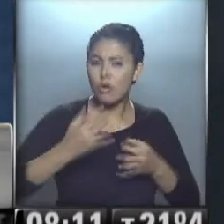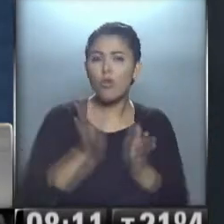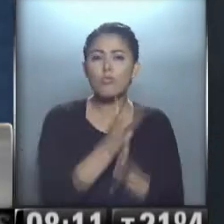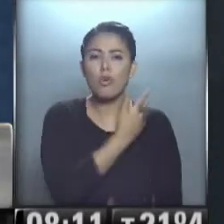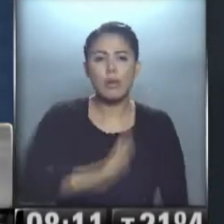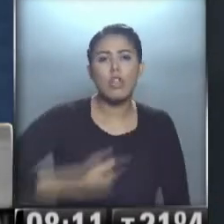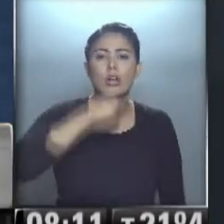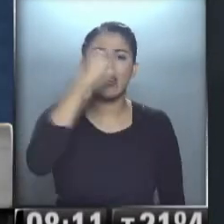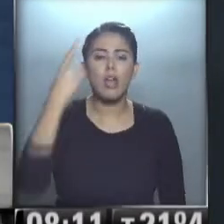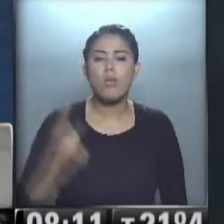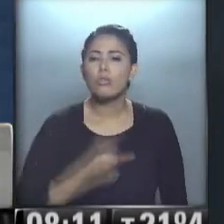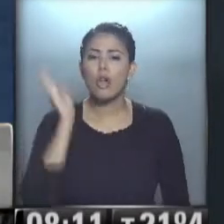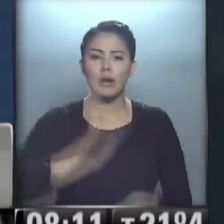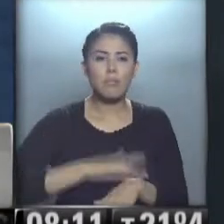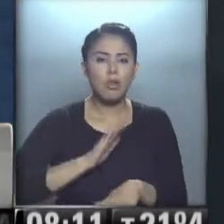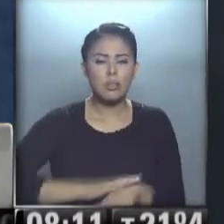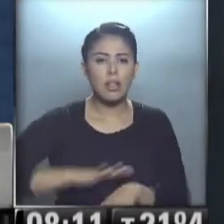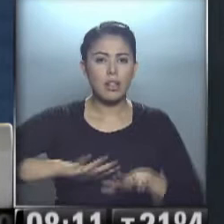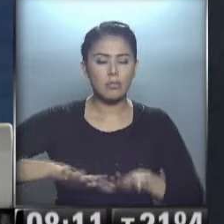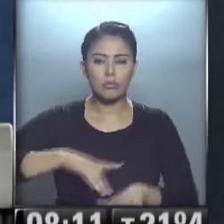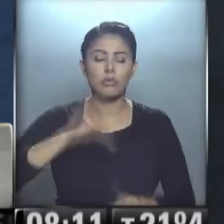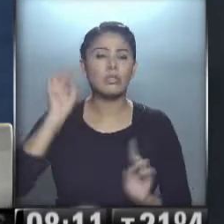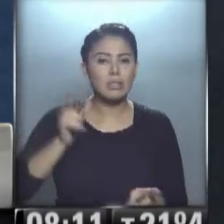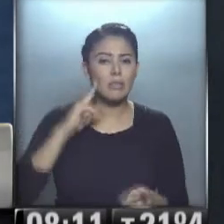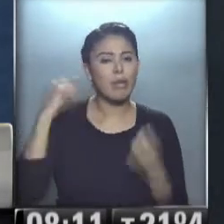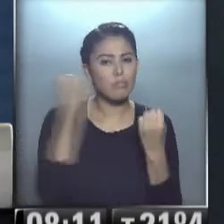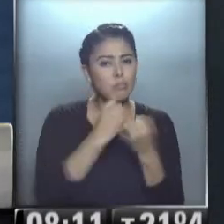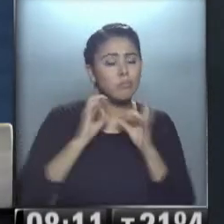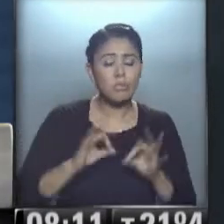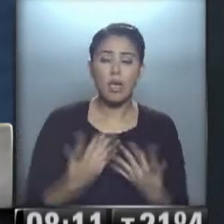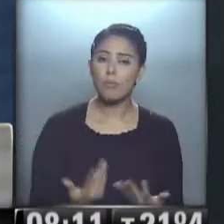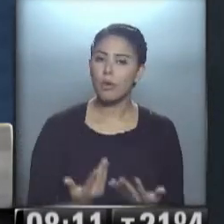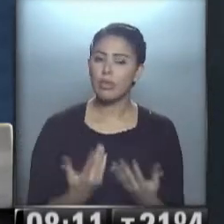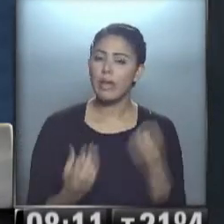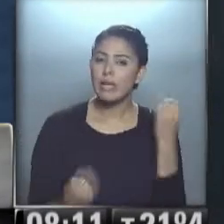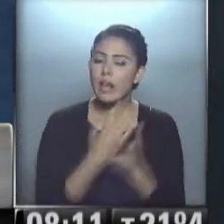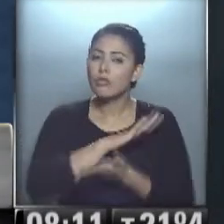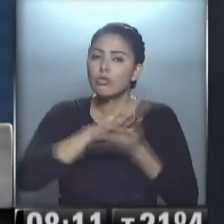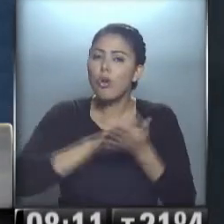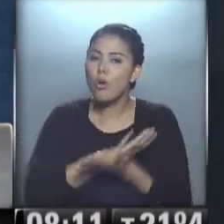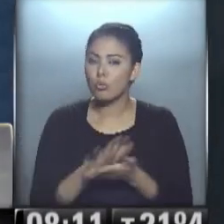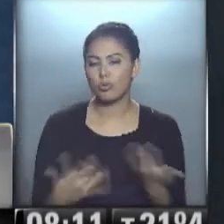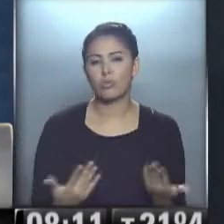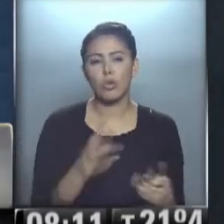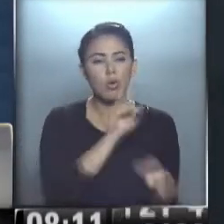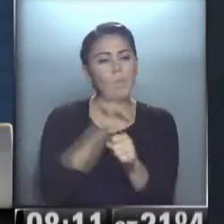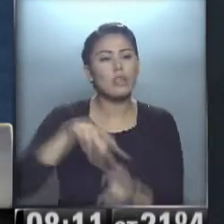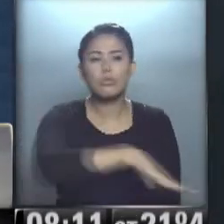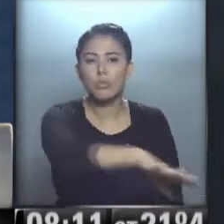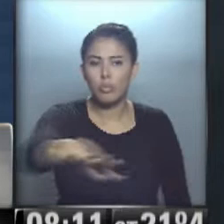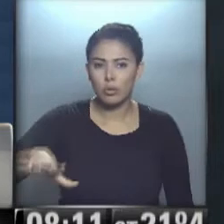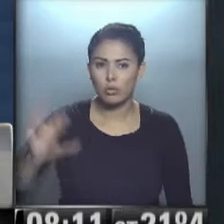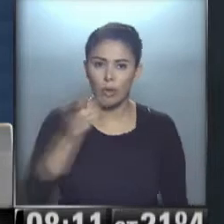gobernadores, con cada uno de los responsables en la materia, a los efectos de generar los mecanismos que permitan la protección social y